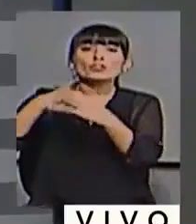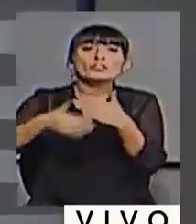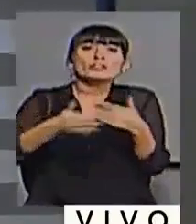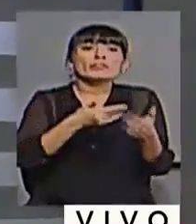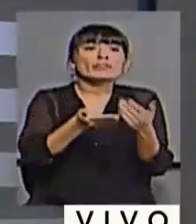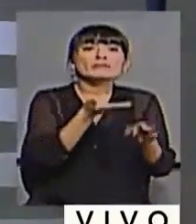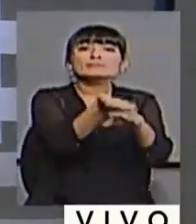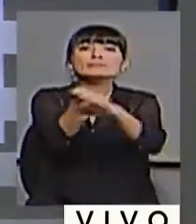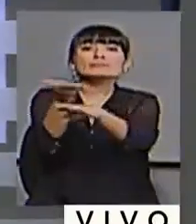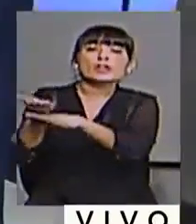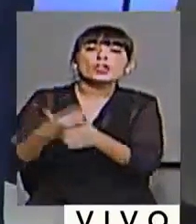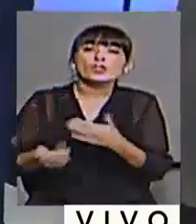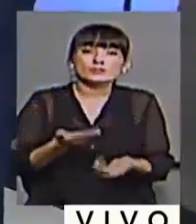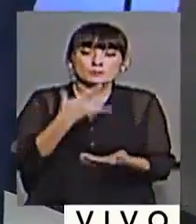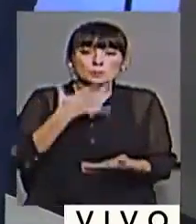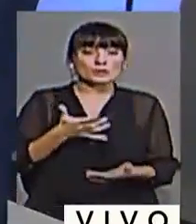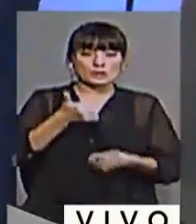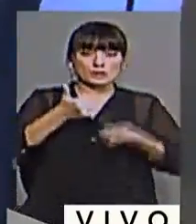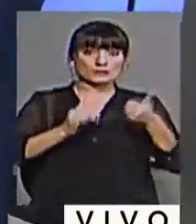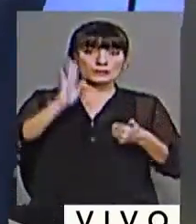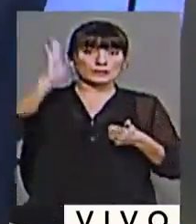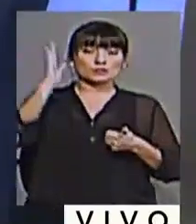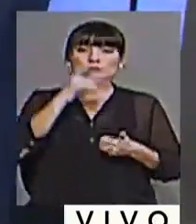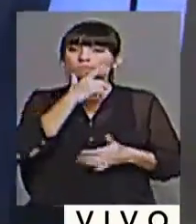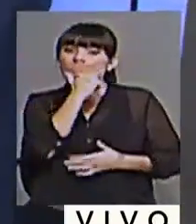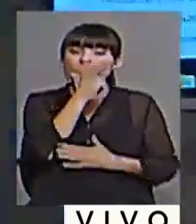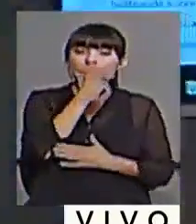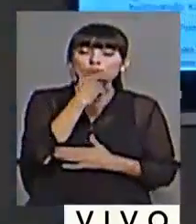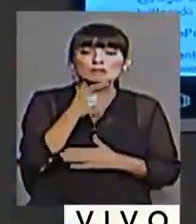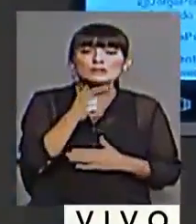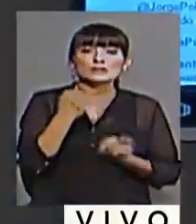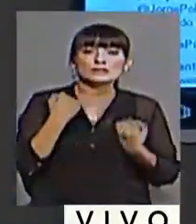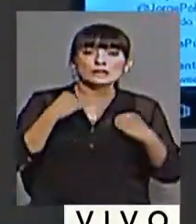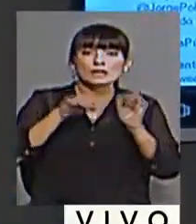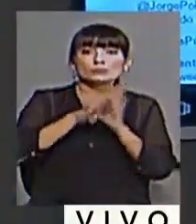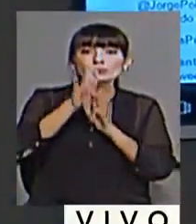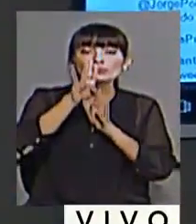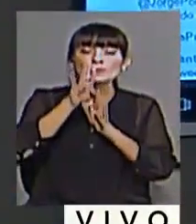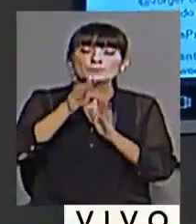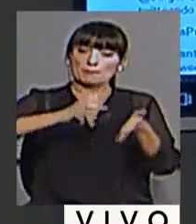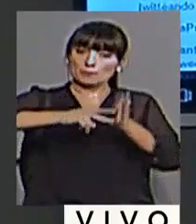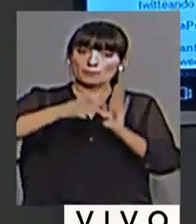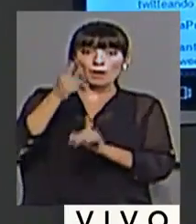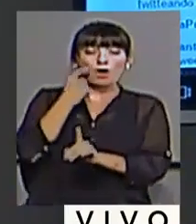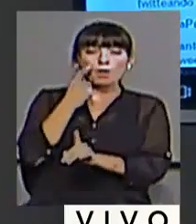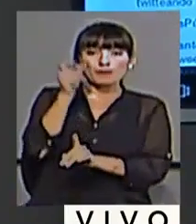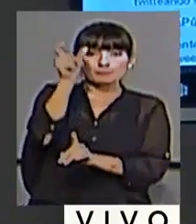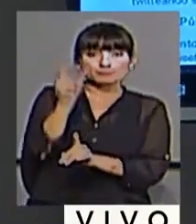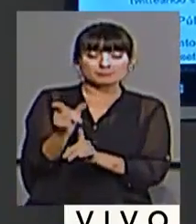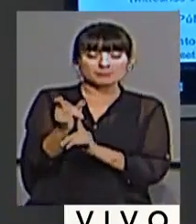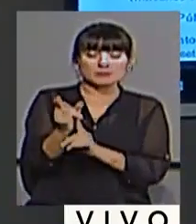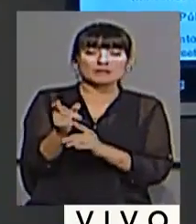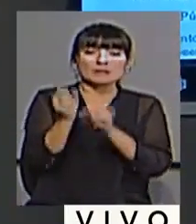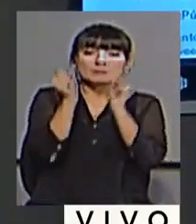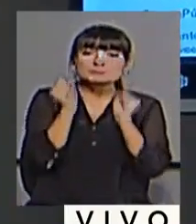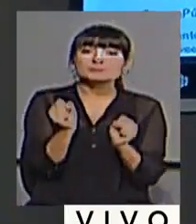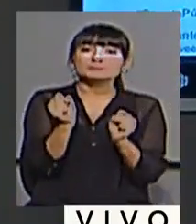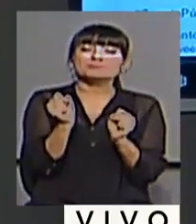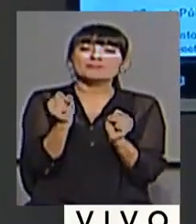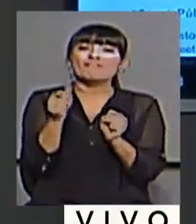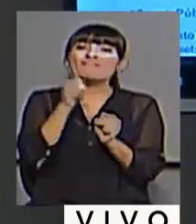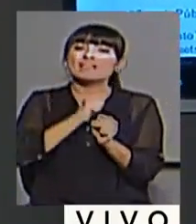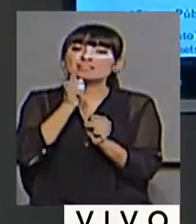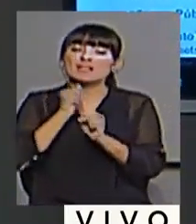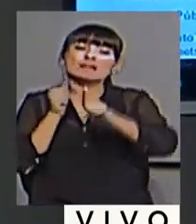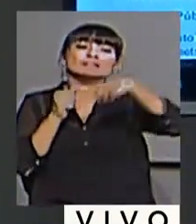Porque está ganando el candidato indecisos. El problema de Guille es que tiene que tener la capacidad, como yo creo que va a tener la Beatriz Sánchez,